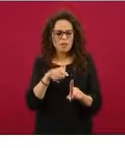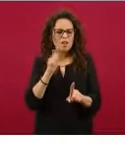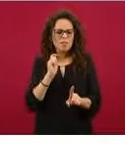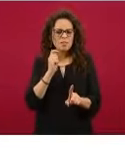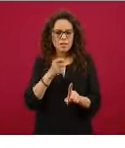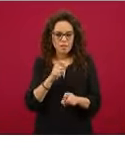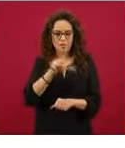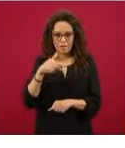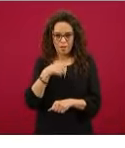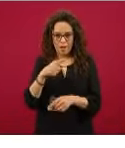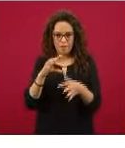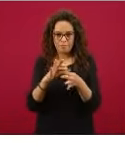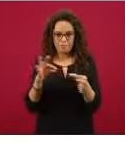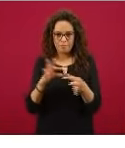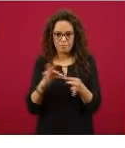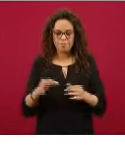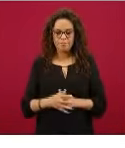ejemplo,